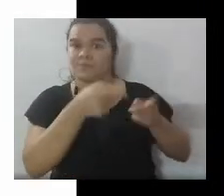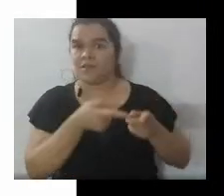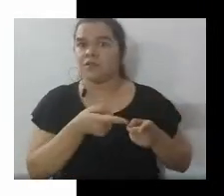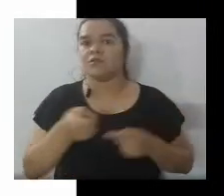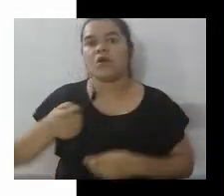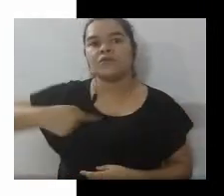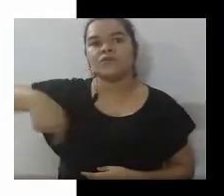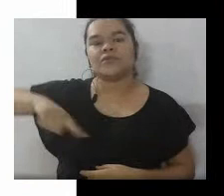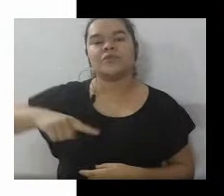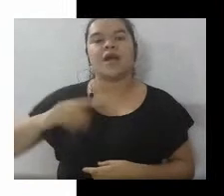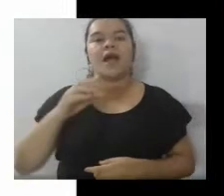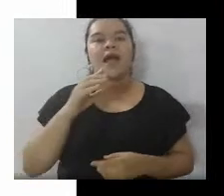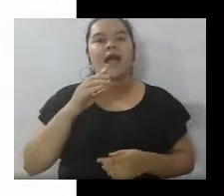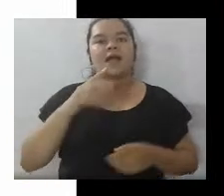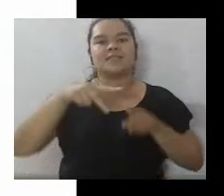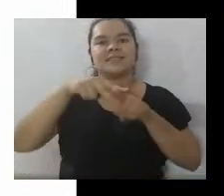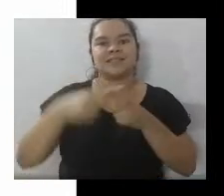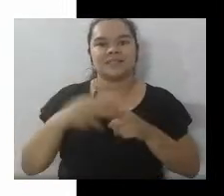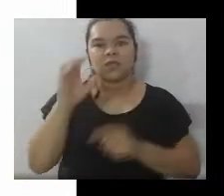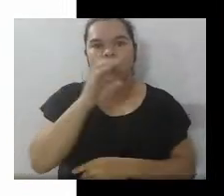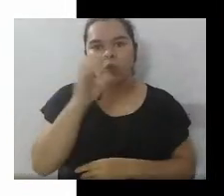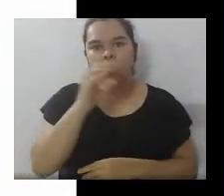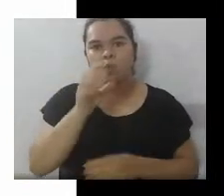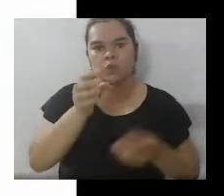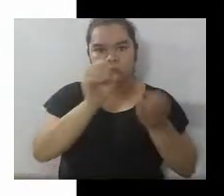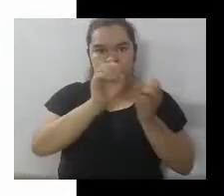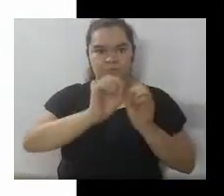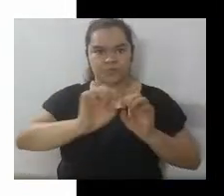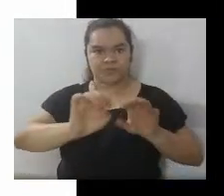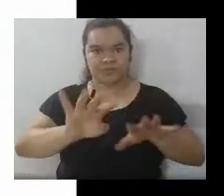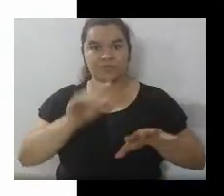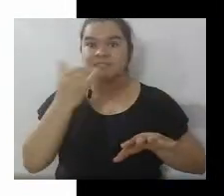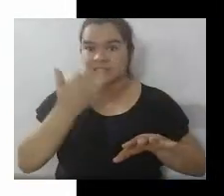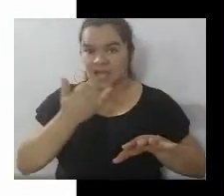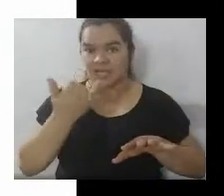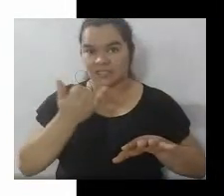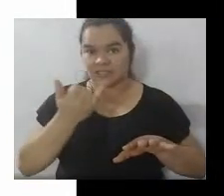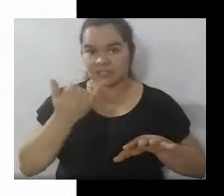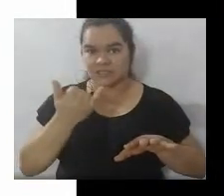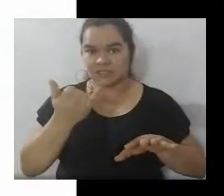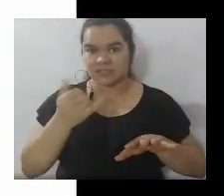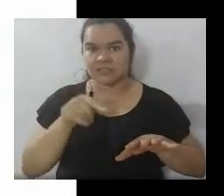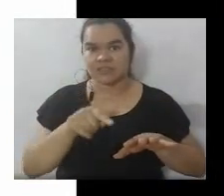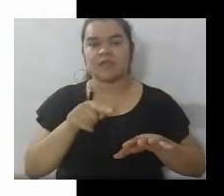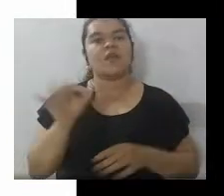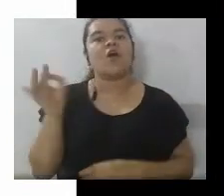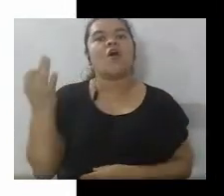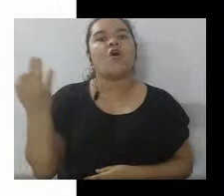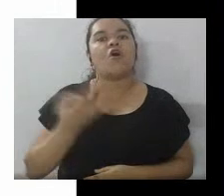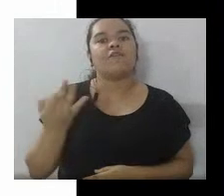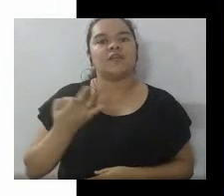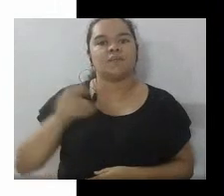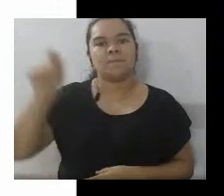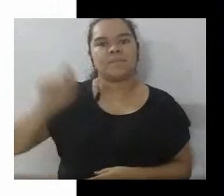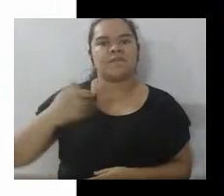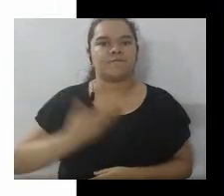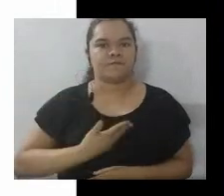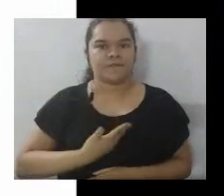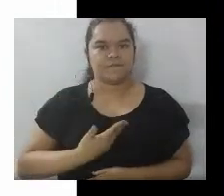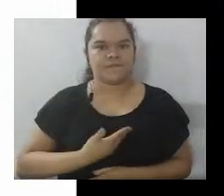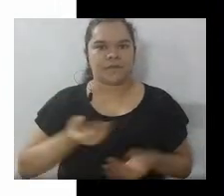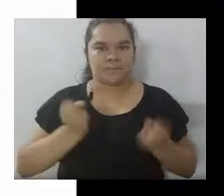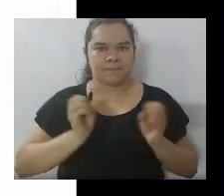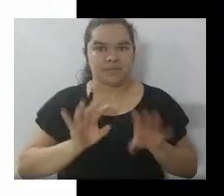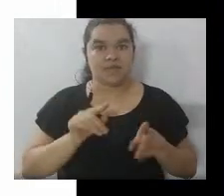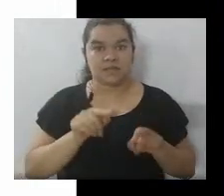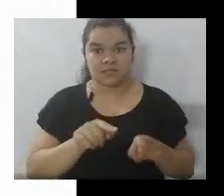taller de ambientación, un curso de ambientación obligatorio que va a empezar en febrero,